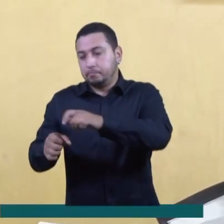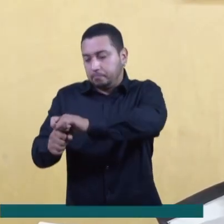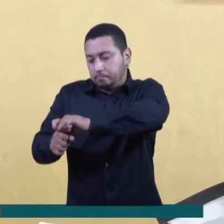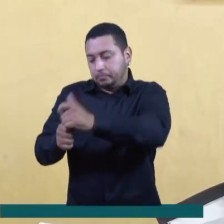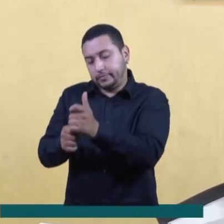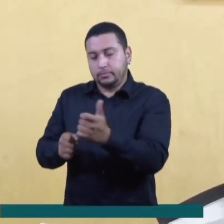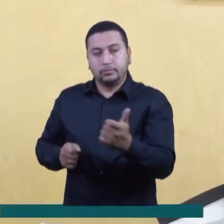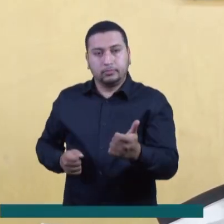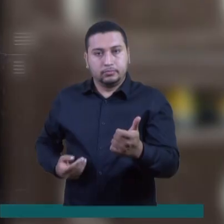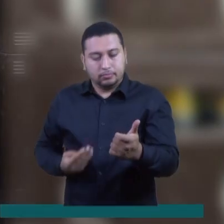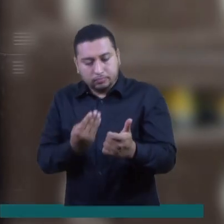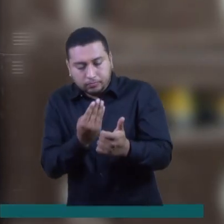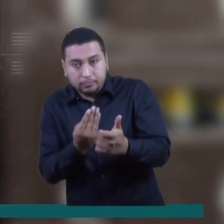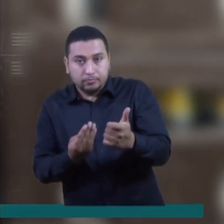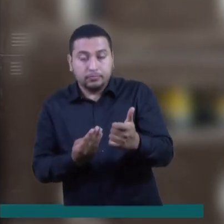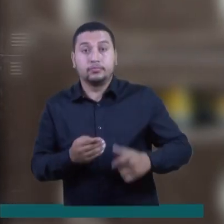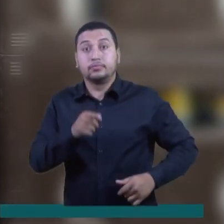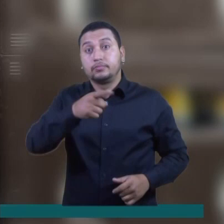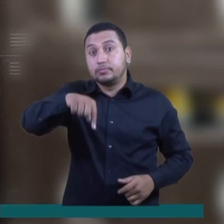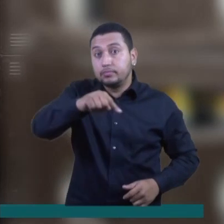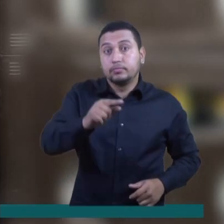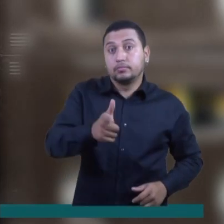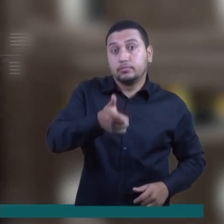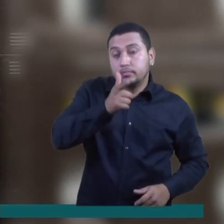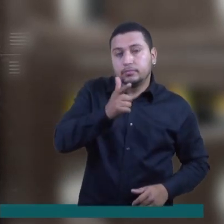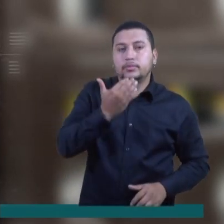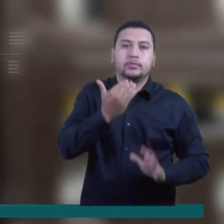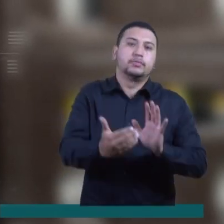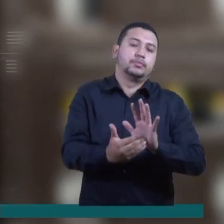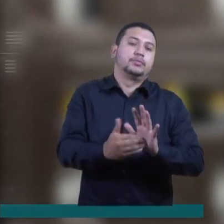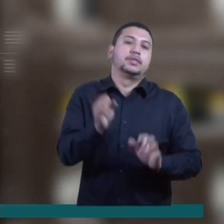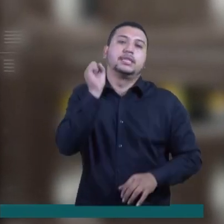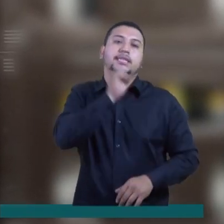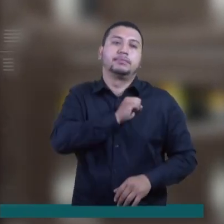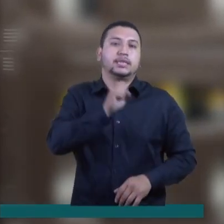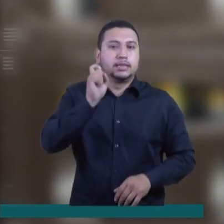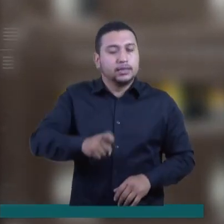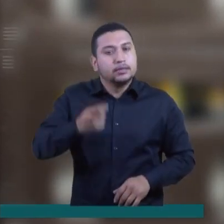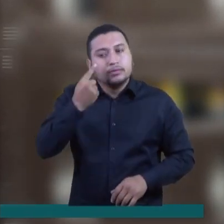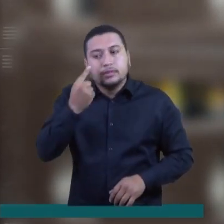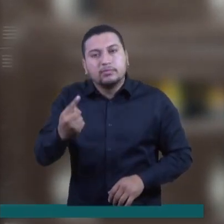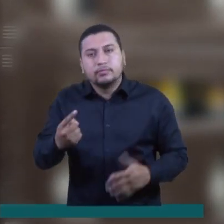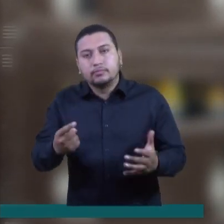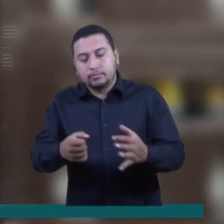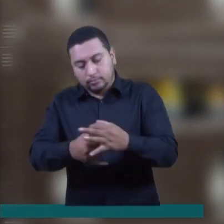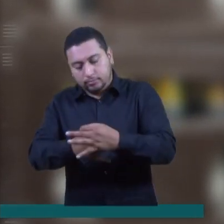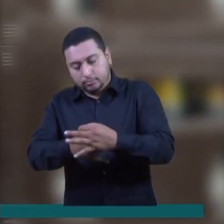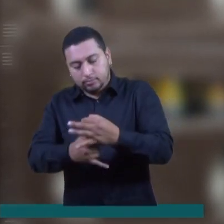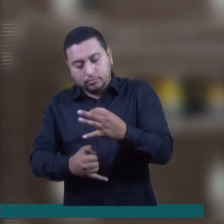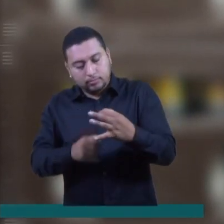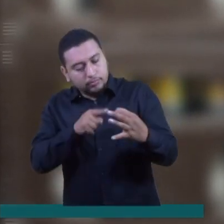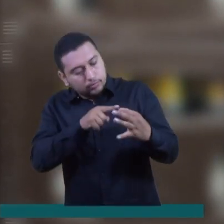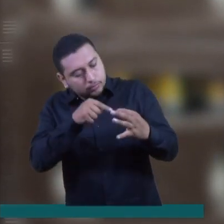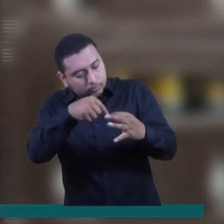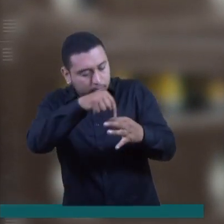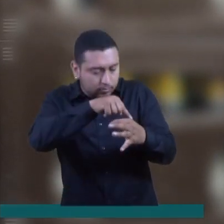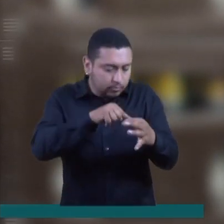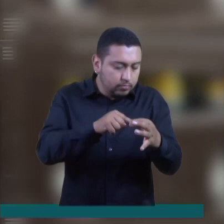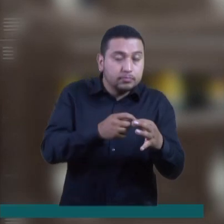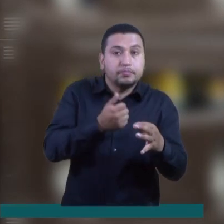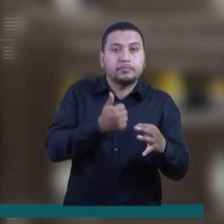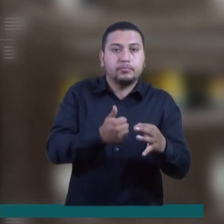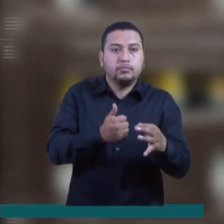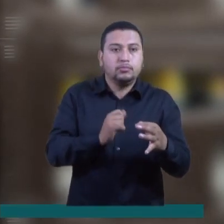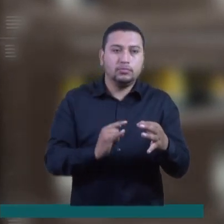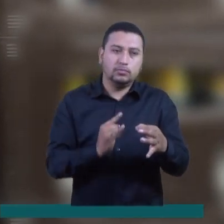verificar la tapa a la hora de consumir bebidas alcohólicas como la cerveza la tapa se encuentra en buen estado y